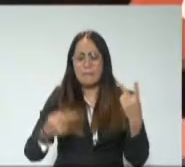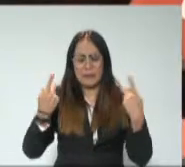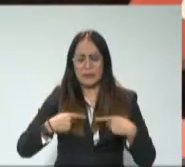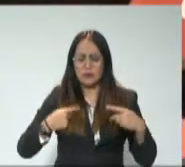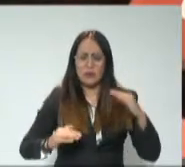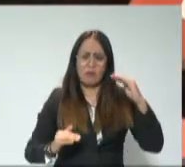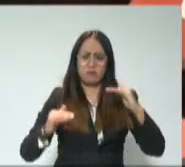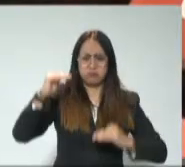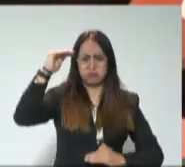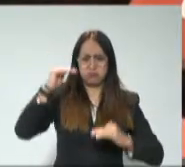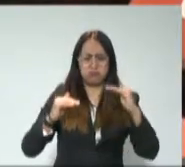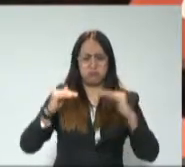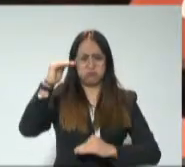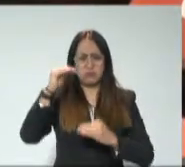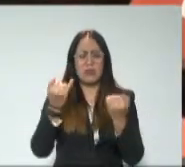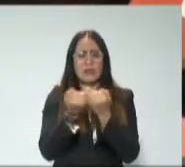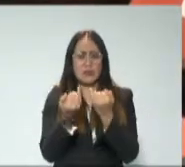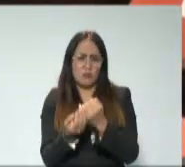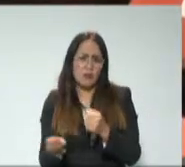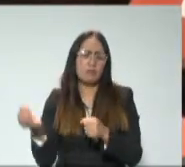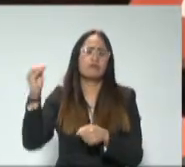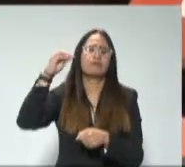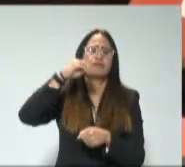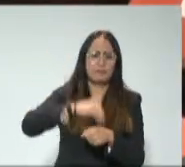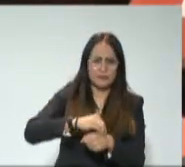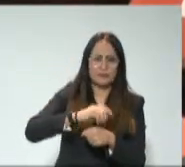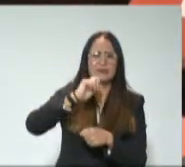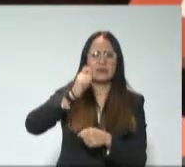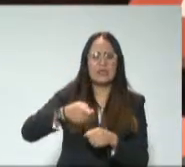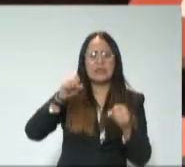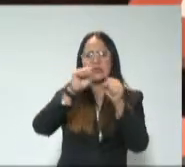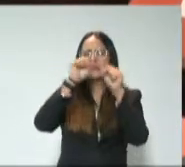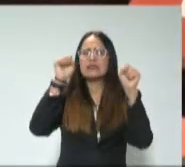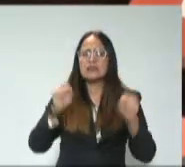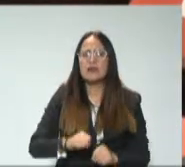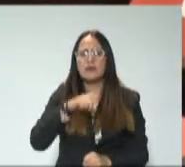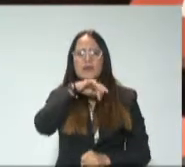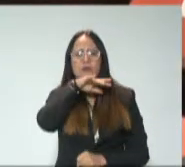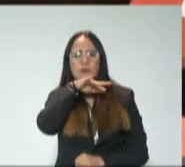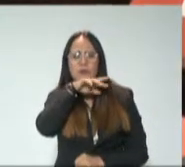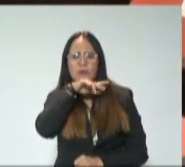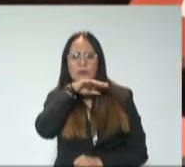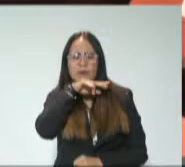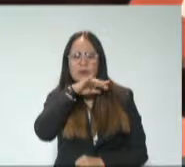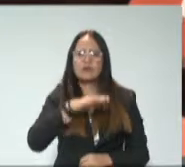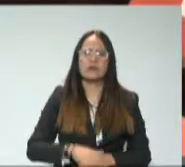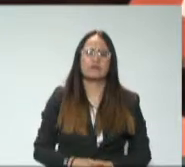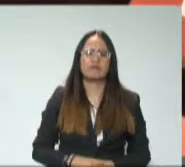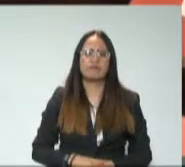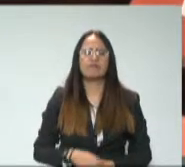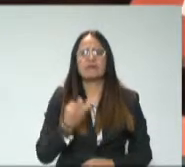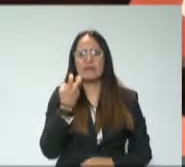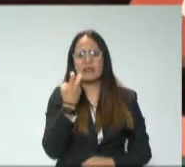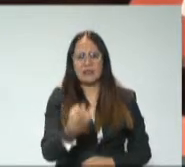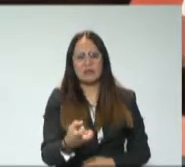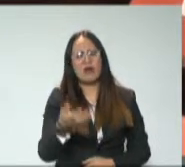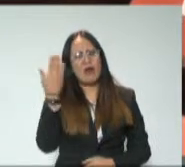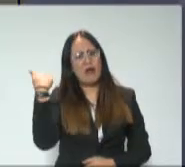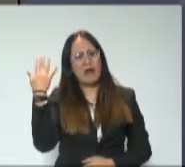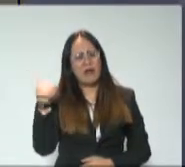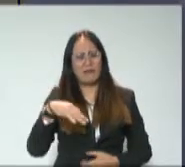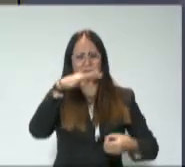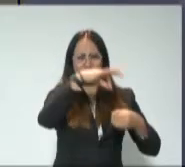social se suma la prevaleciente corrupción sistémica una corrupción cuyo rechazo se manifestó en las